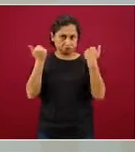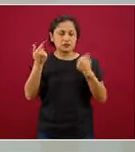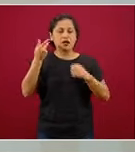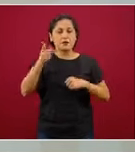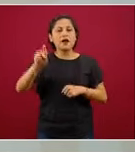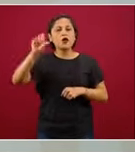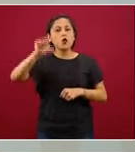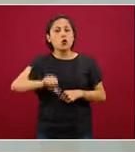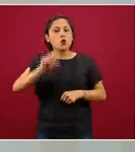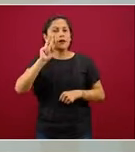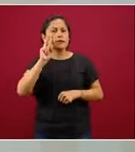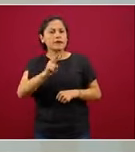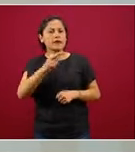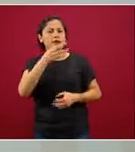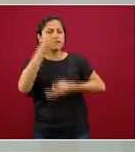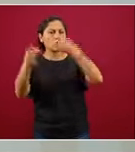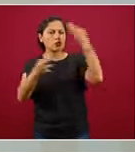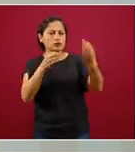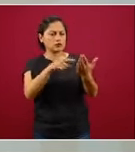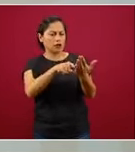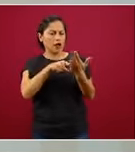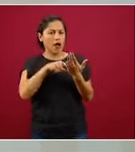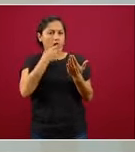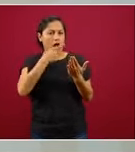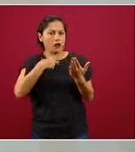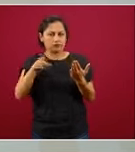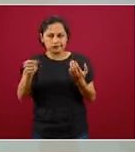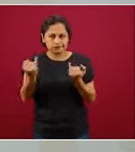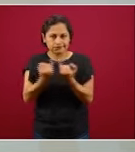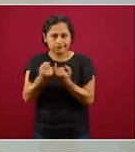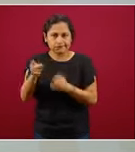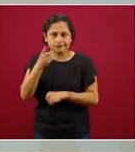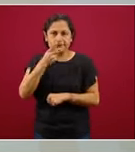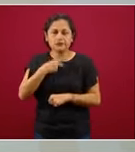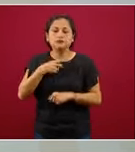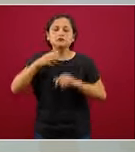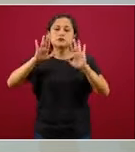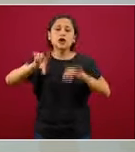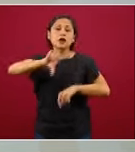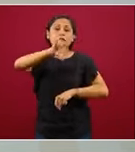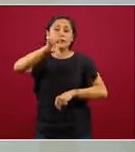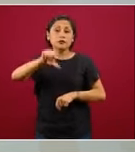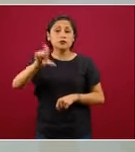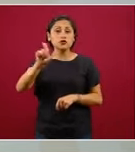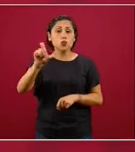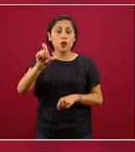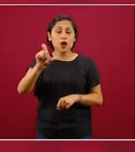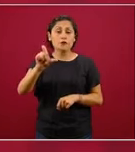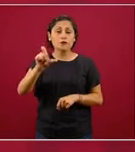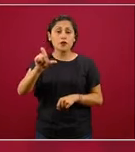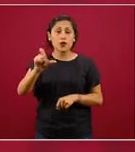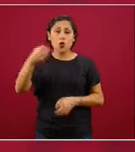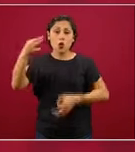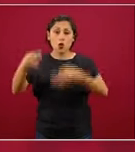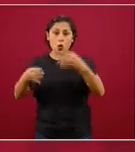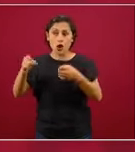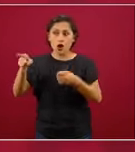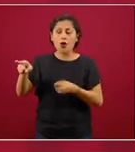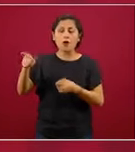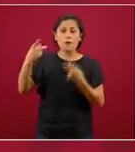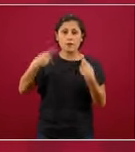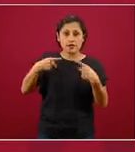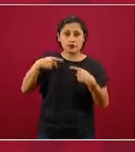de relatar. En el momento en que tengamos el conocimiento específico de cuál es la inquietud del ciudadano que ha